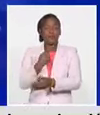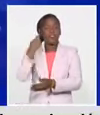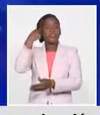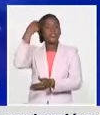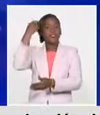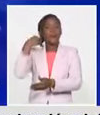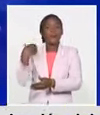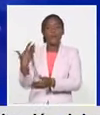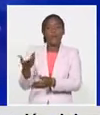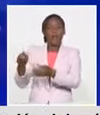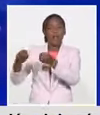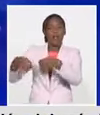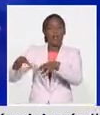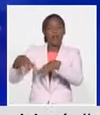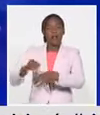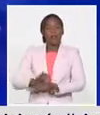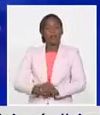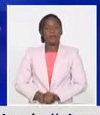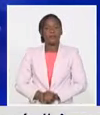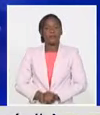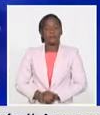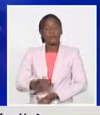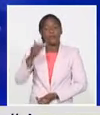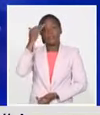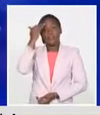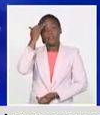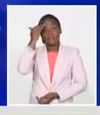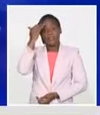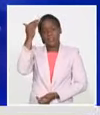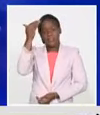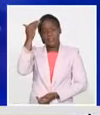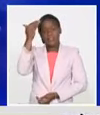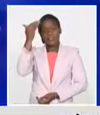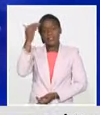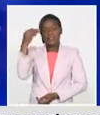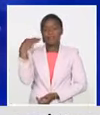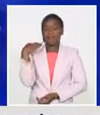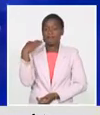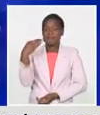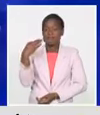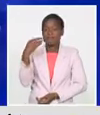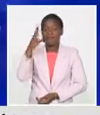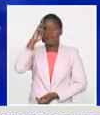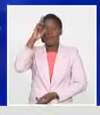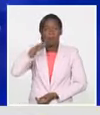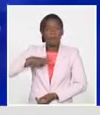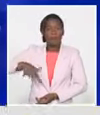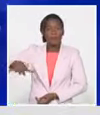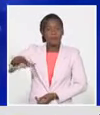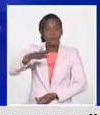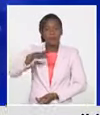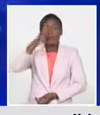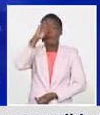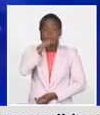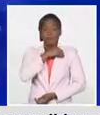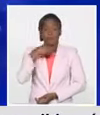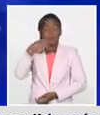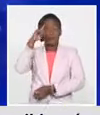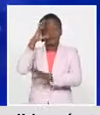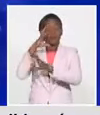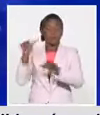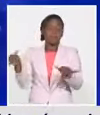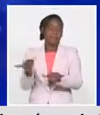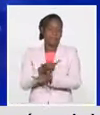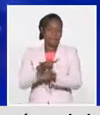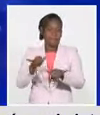COVID-19. Muchas gracias, Pepe. Un saludo para ti también, para la doctora en ciencias Miladis Limonta del Centro de